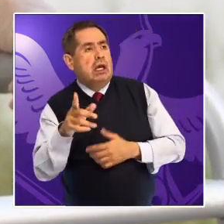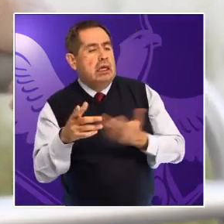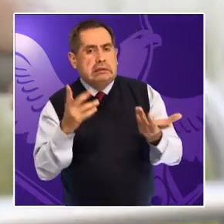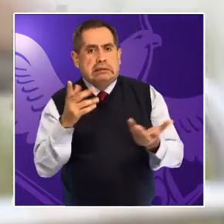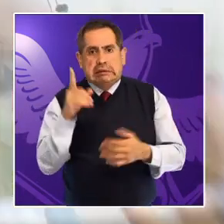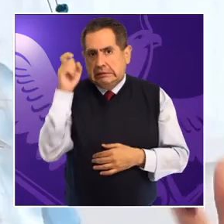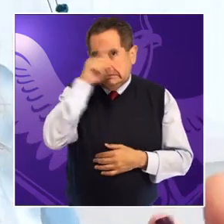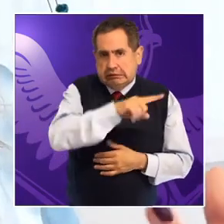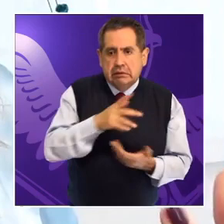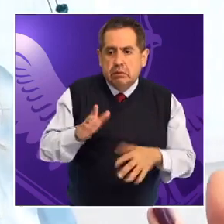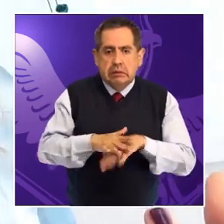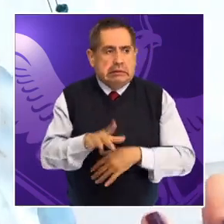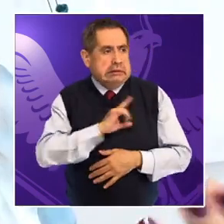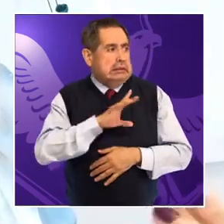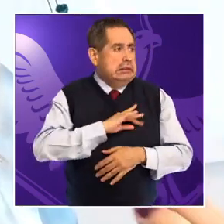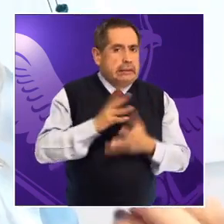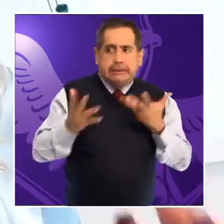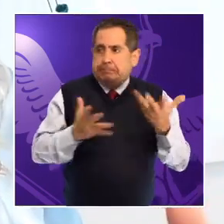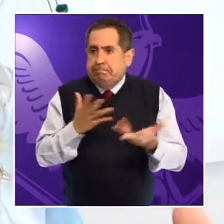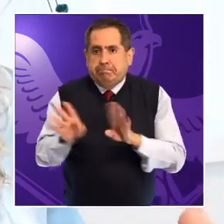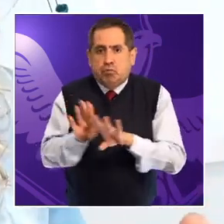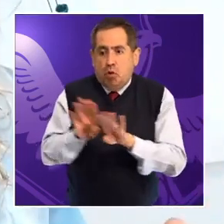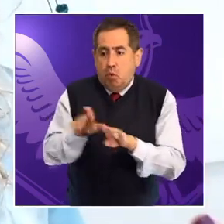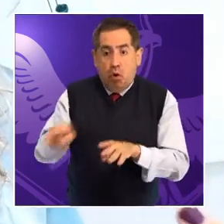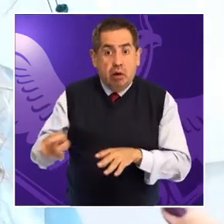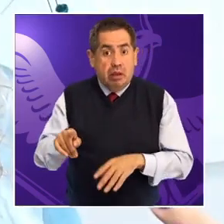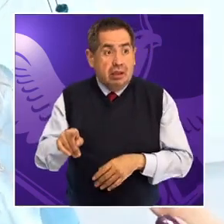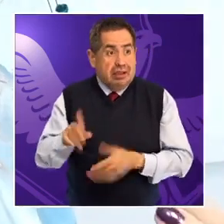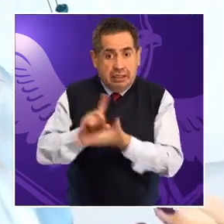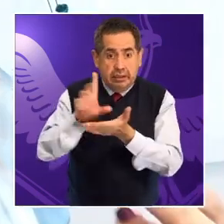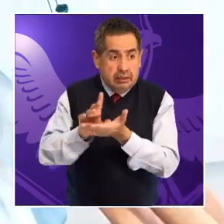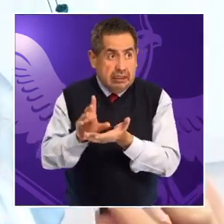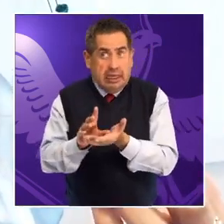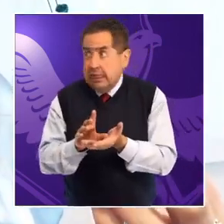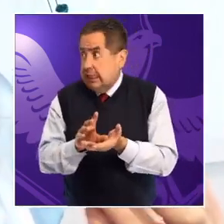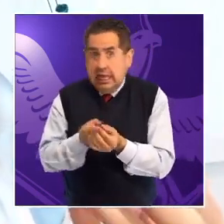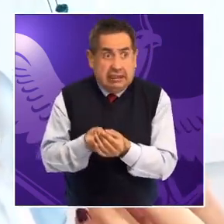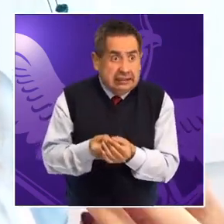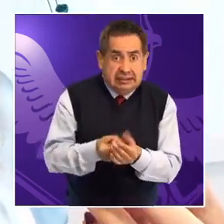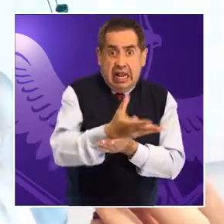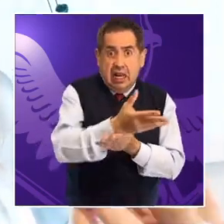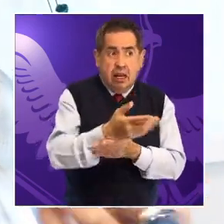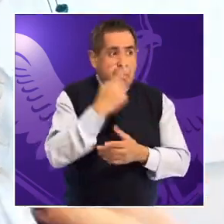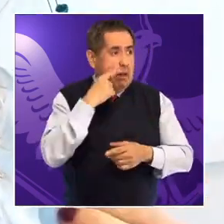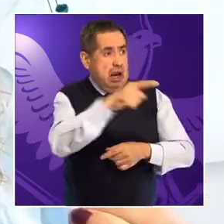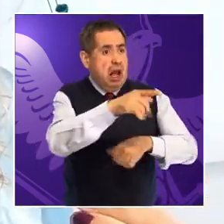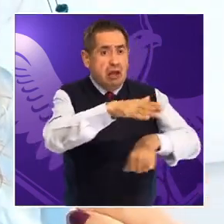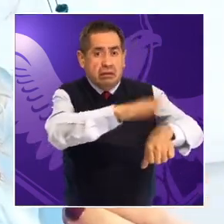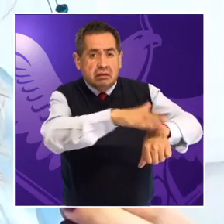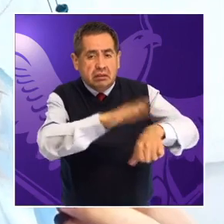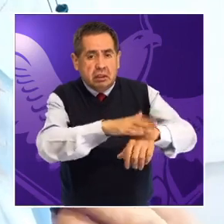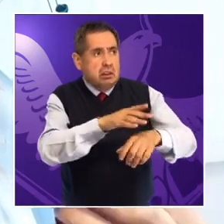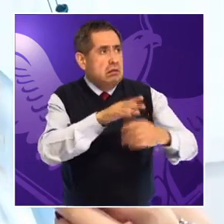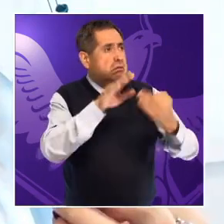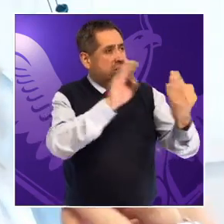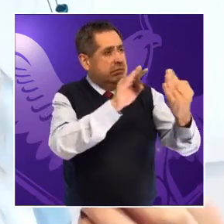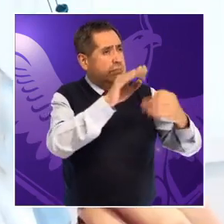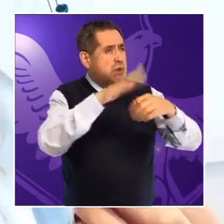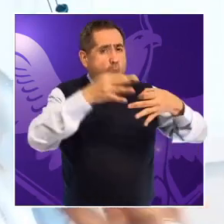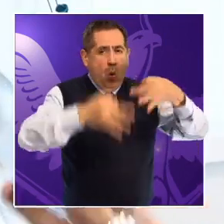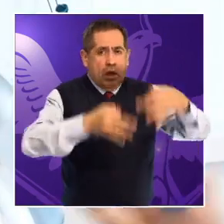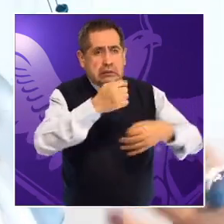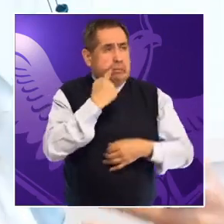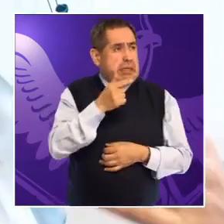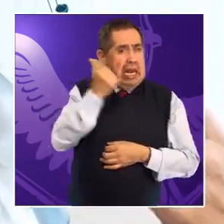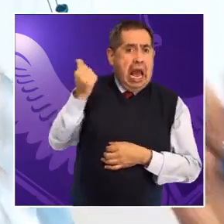temor cuando pueden, ¿sí?, a salir y a violentar de alguna manera esta obligación del encierro, pero por otro